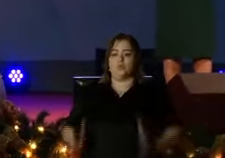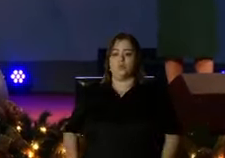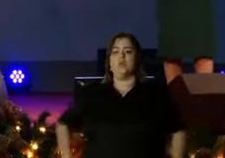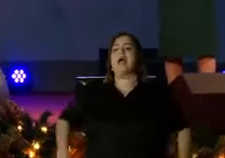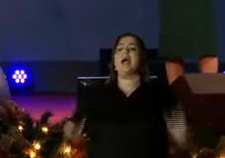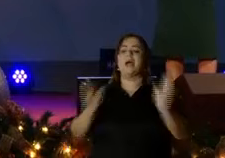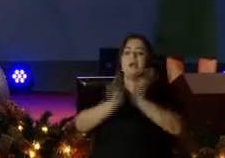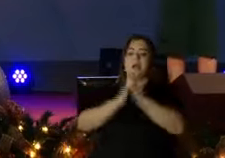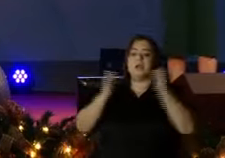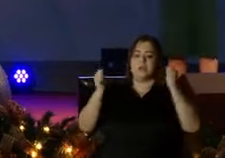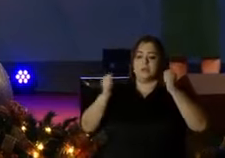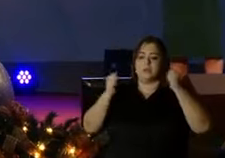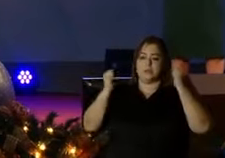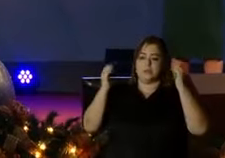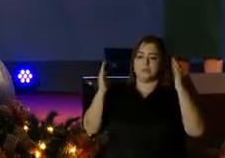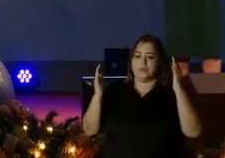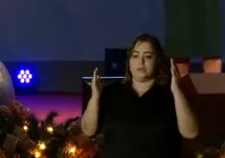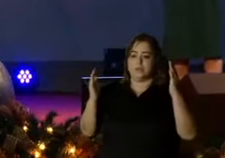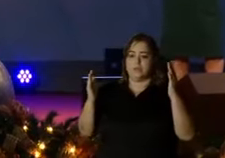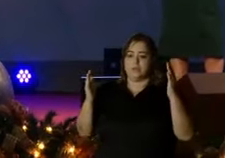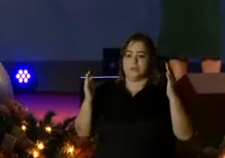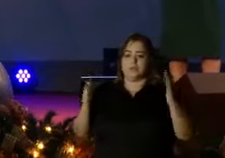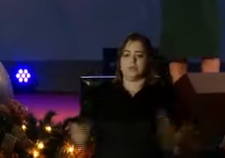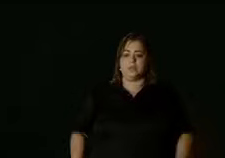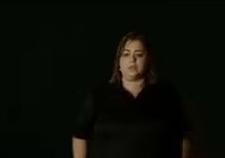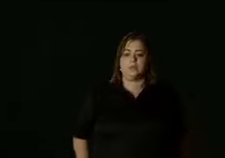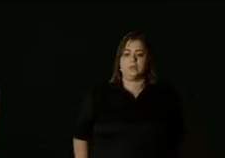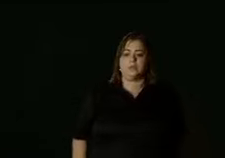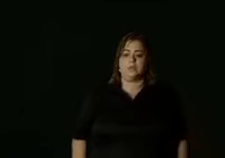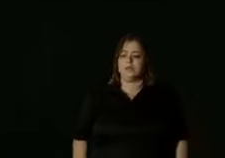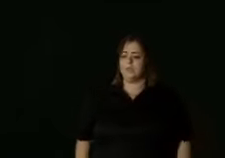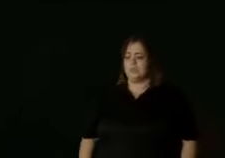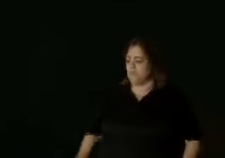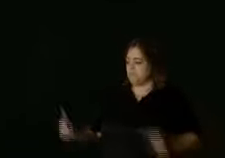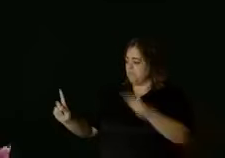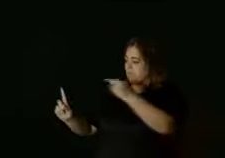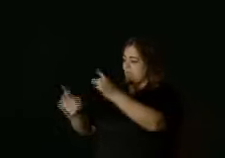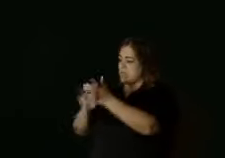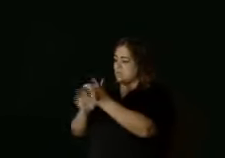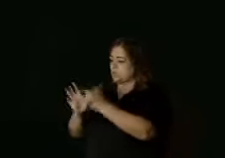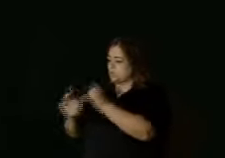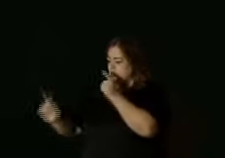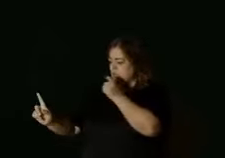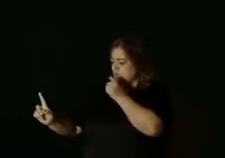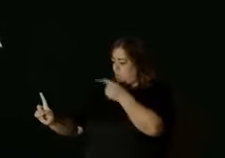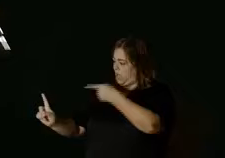Aleluya. Alguien a mí me ha tocado, decía